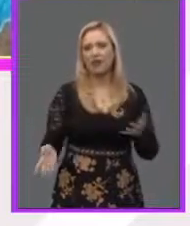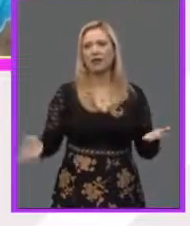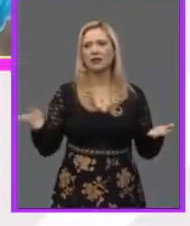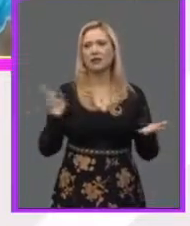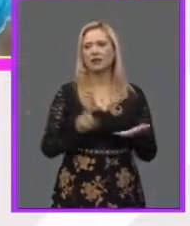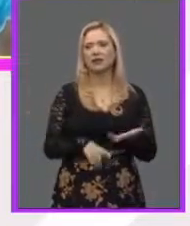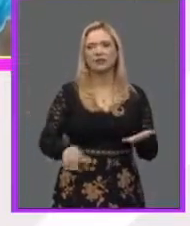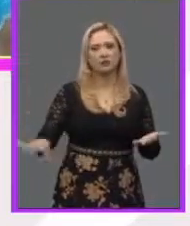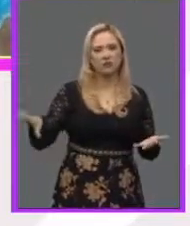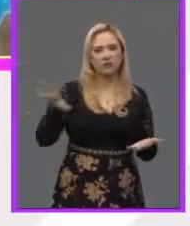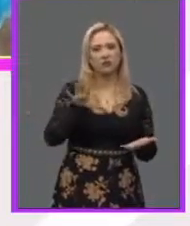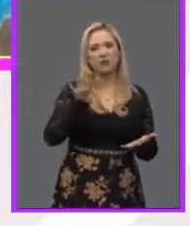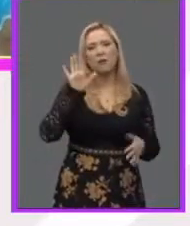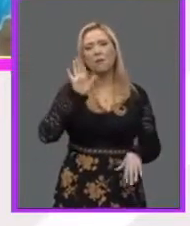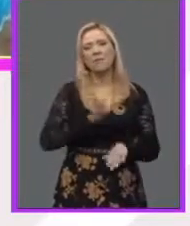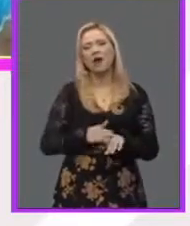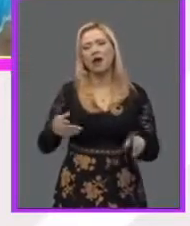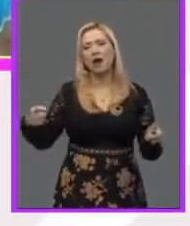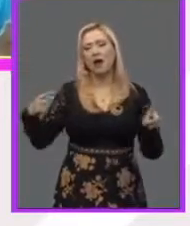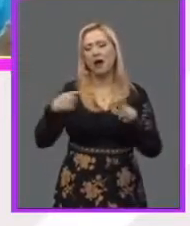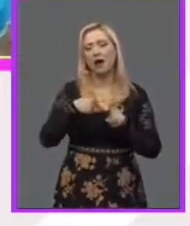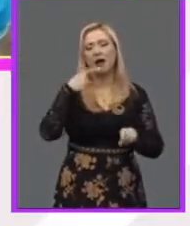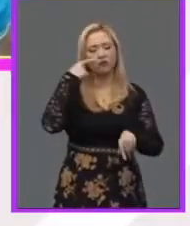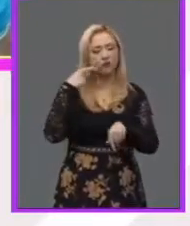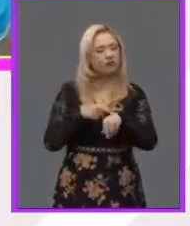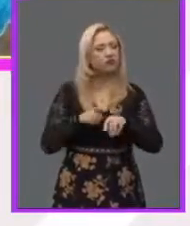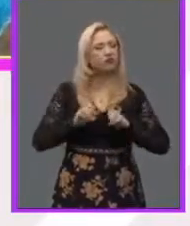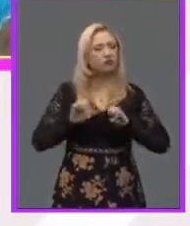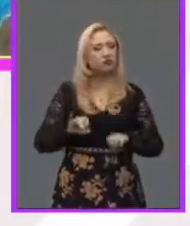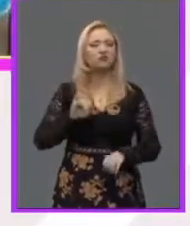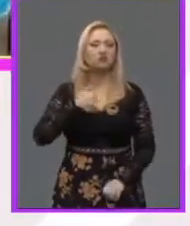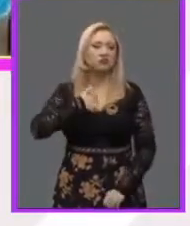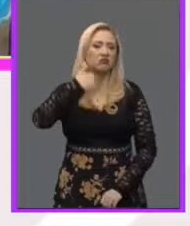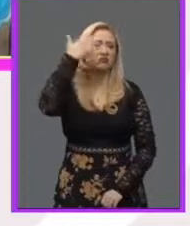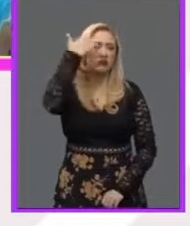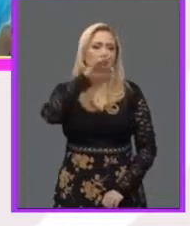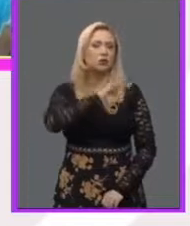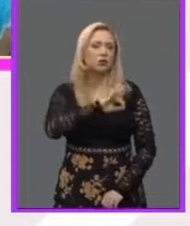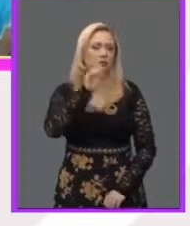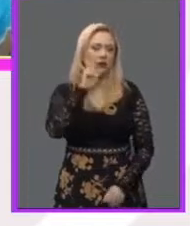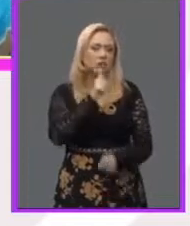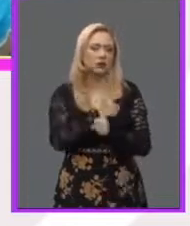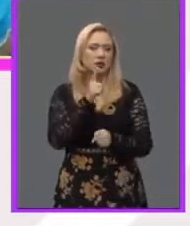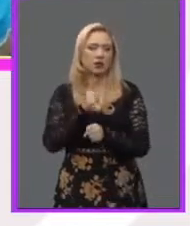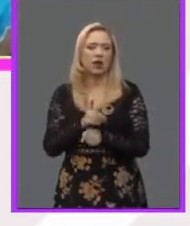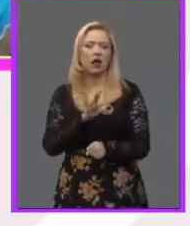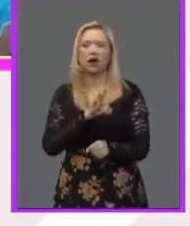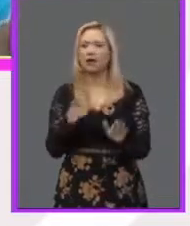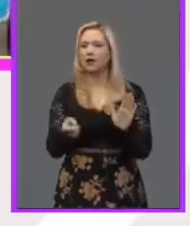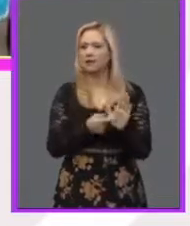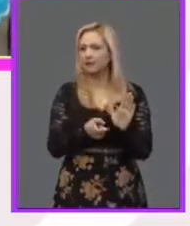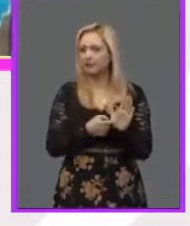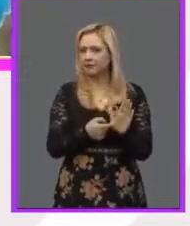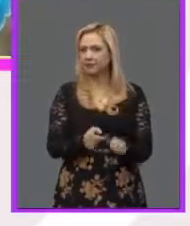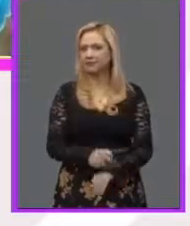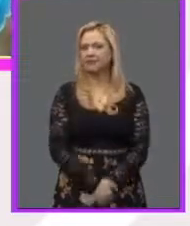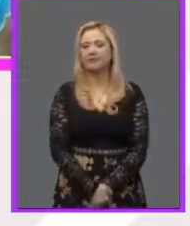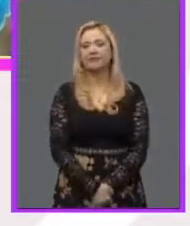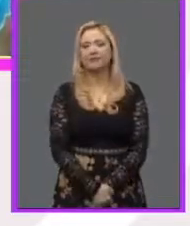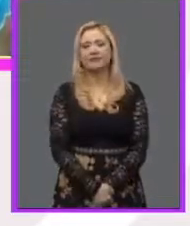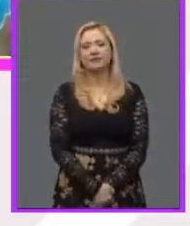tipo de poblaciones, ¿no? Pero particularmente con el racismo me queda claro que sí podemos encontrar también esos análisis.